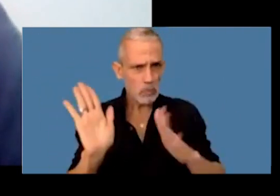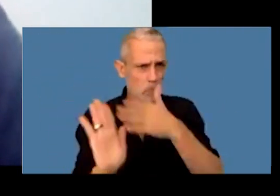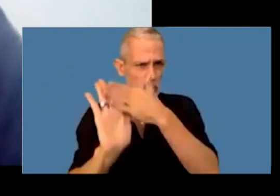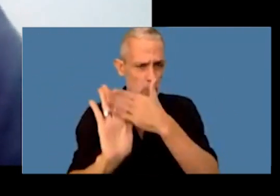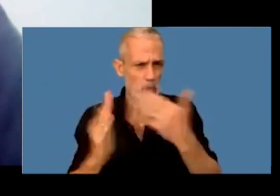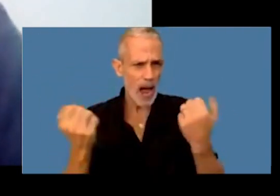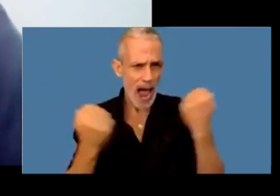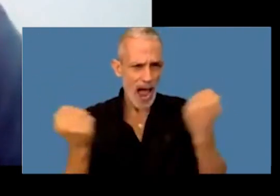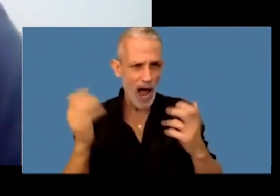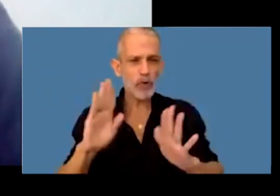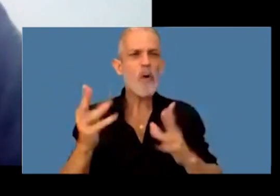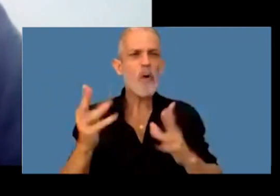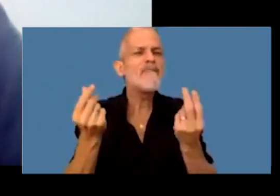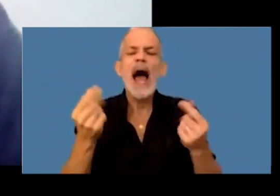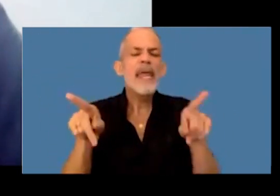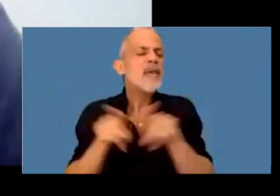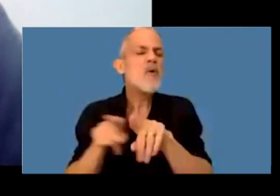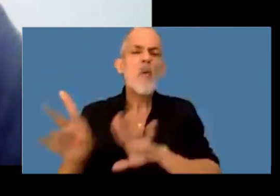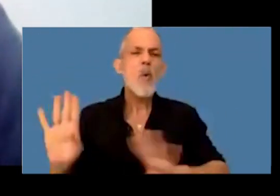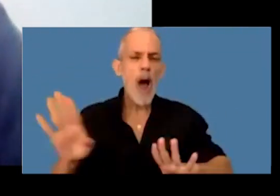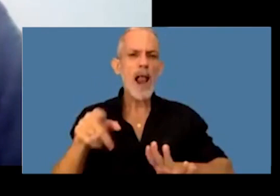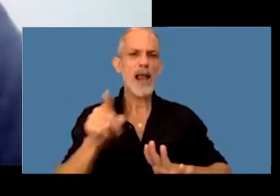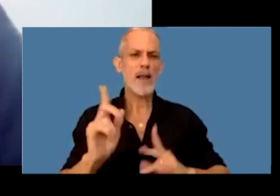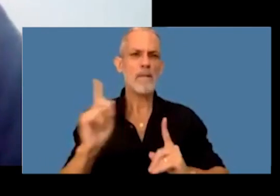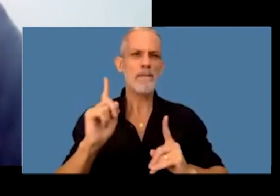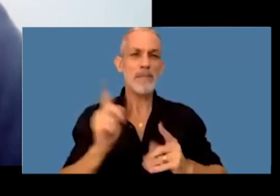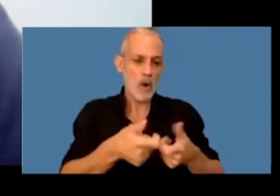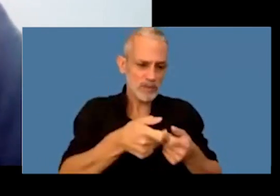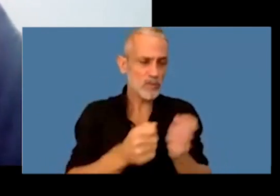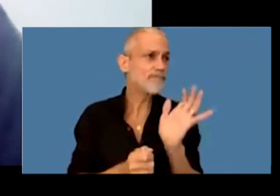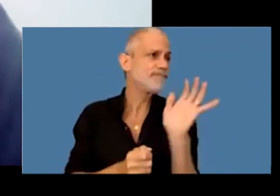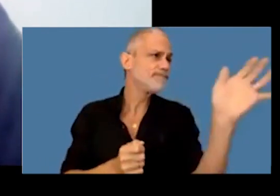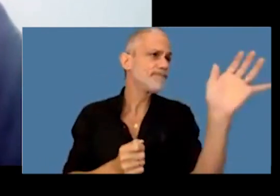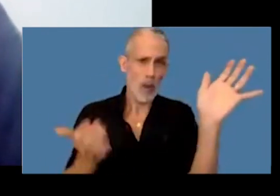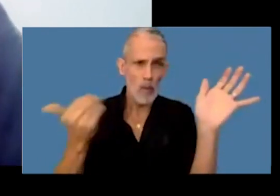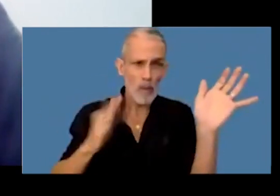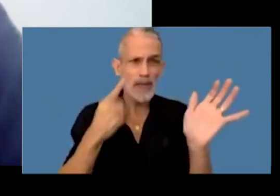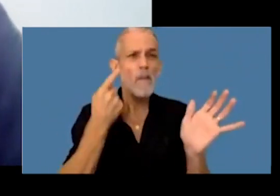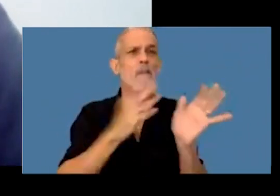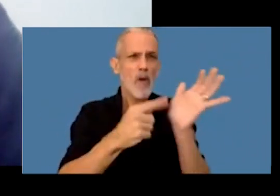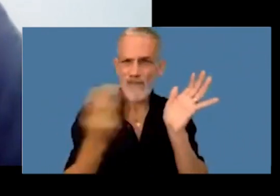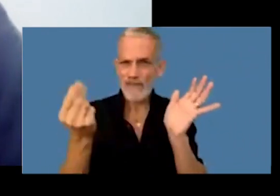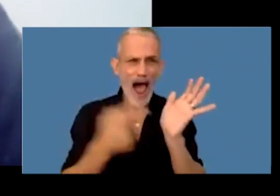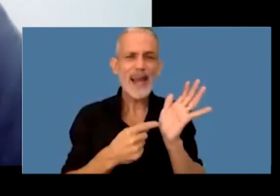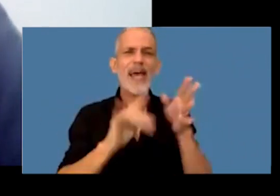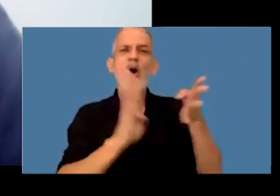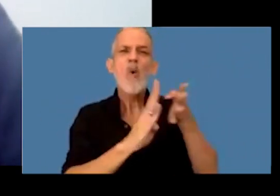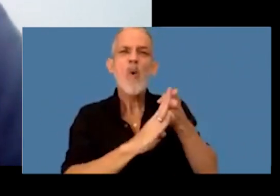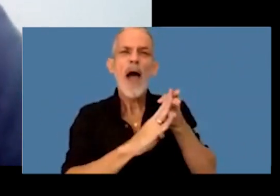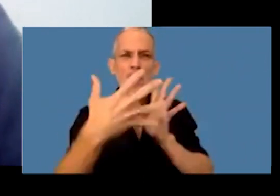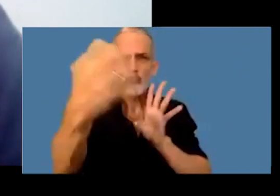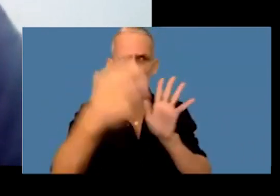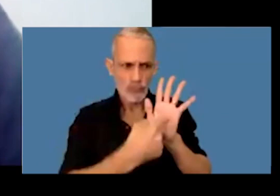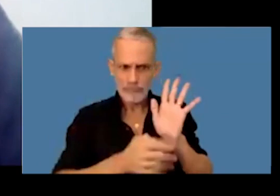tiene la misma validez desde el dispositivo móvil que lleva consigo, ¿sí? Tiene un QR, que eso lo que demuestra